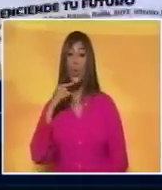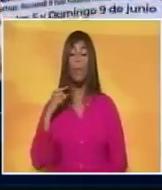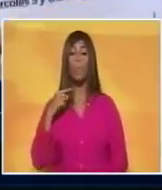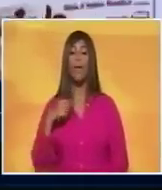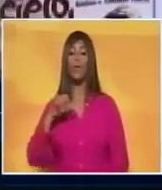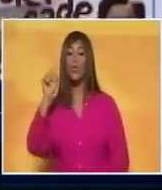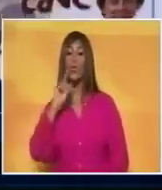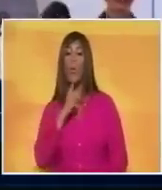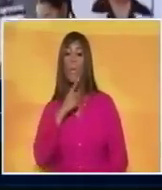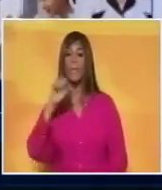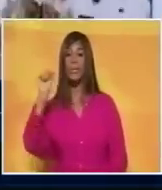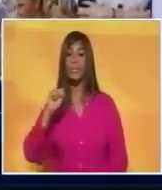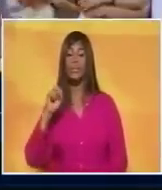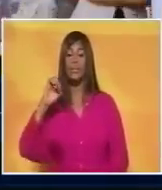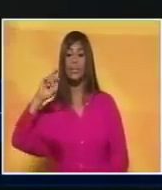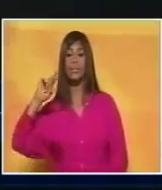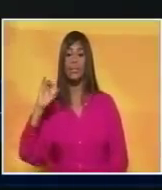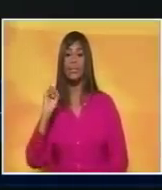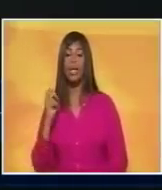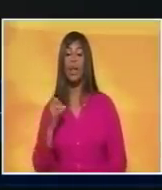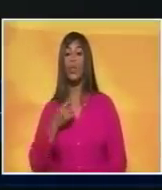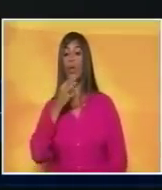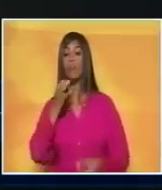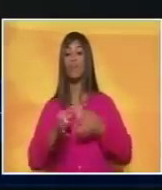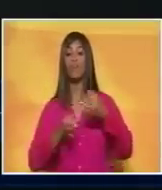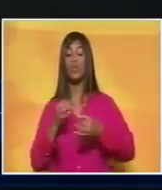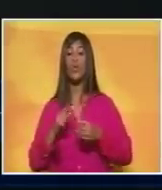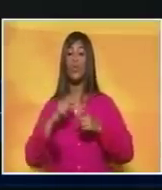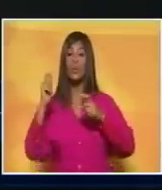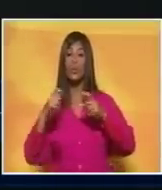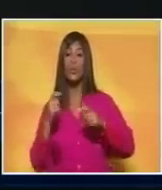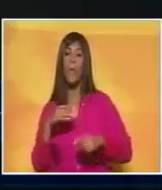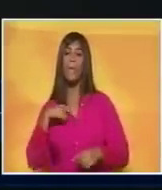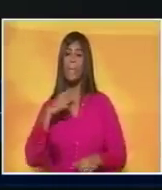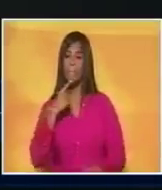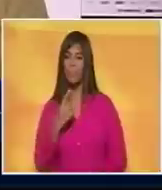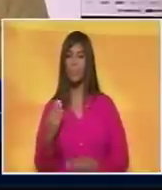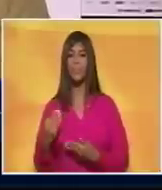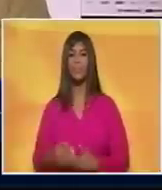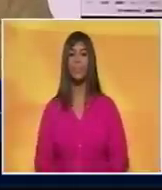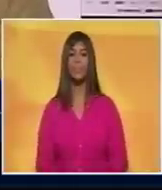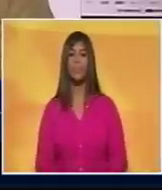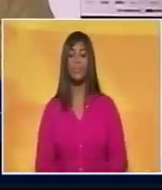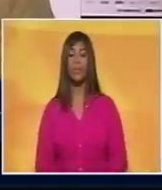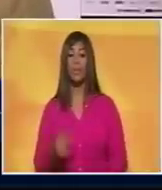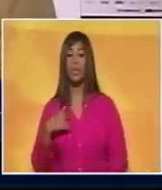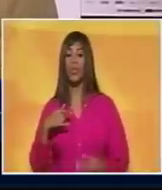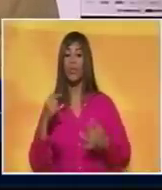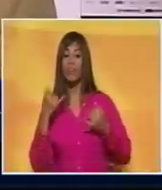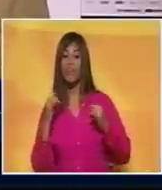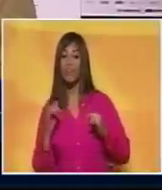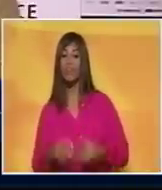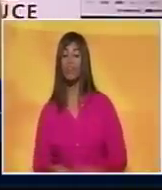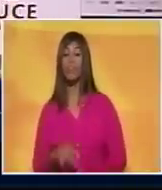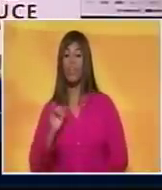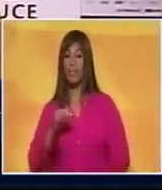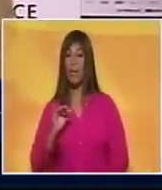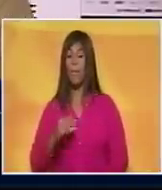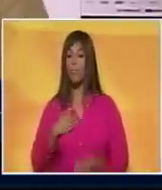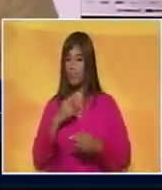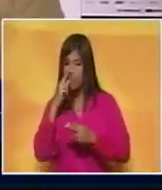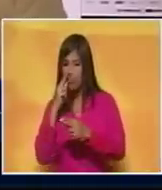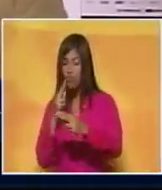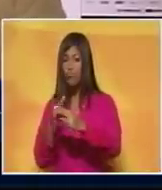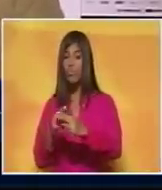así lo informó el director general de Cinematográfica Básica, José Pisano. Tenemos un homenaje a Sergio Leone, figura